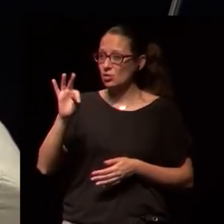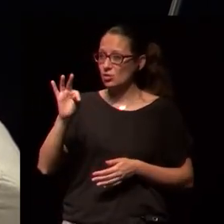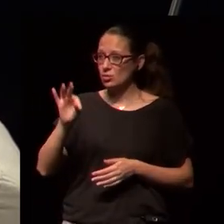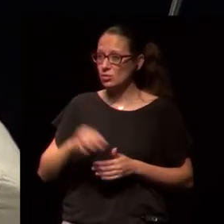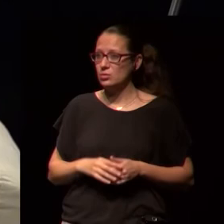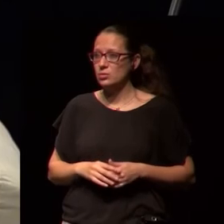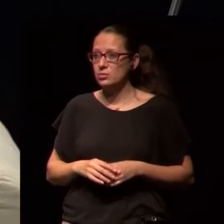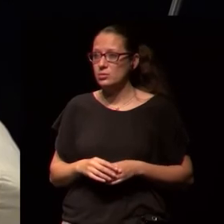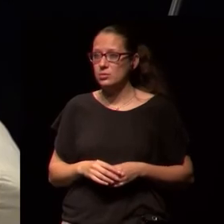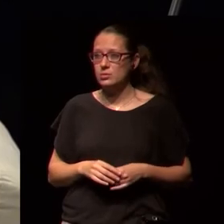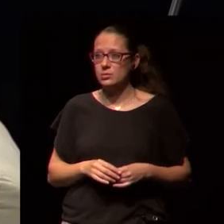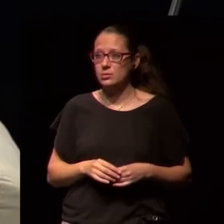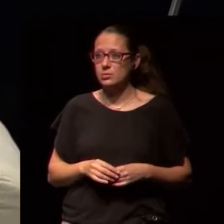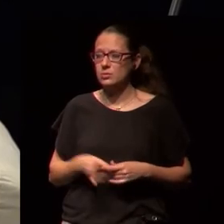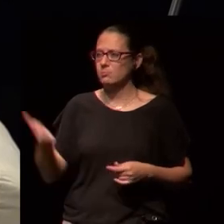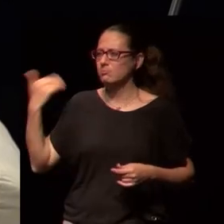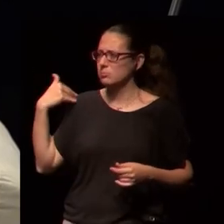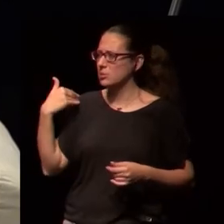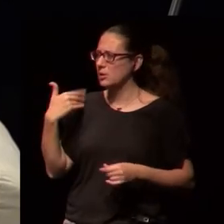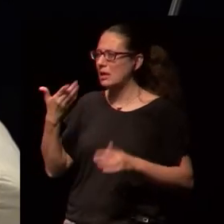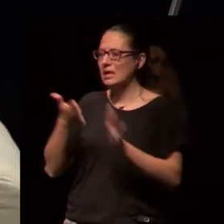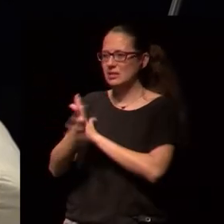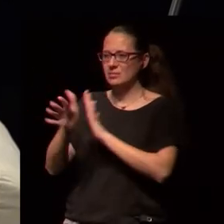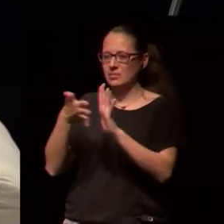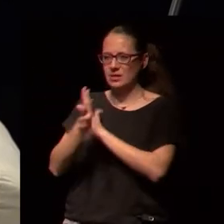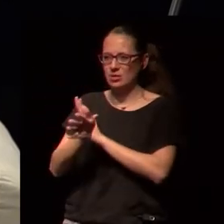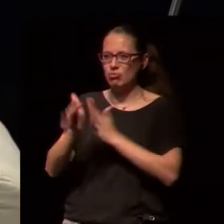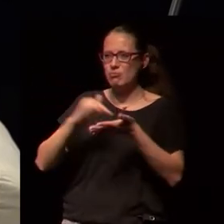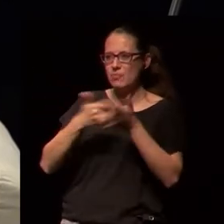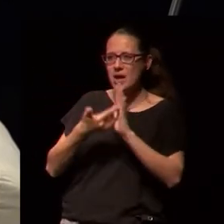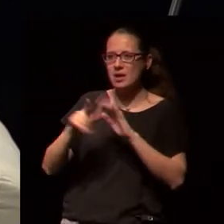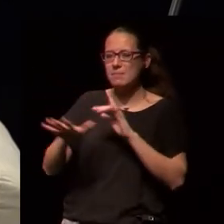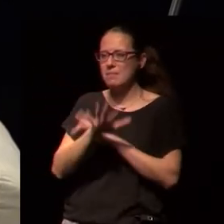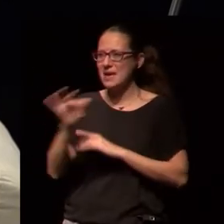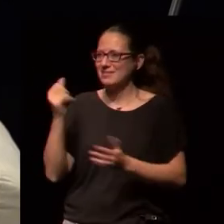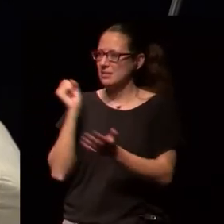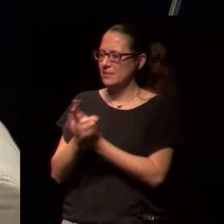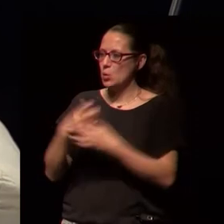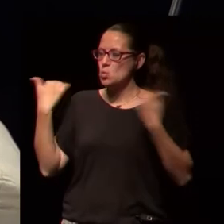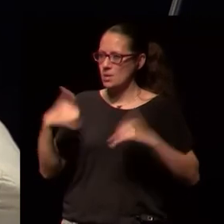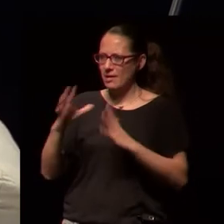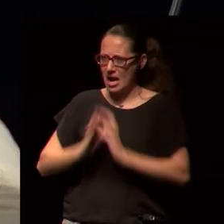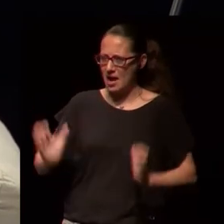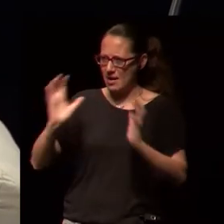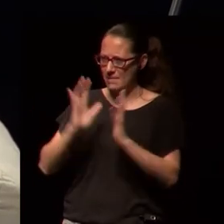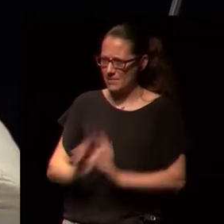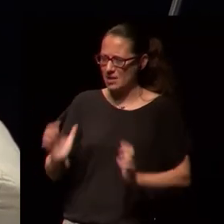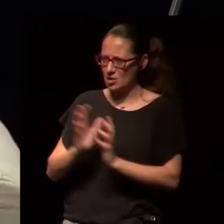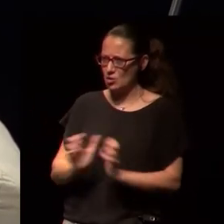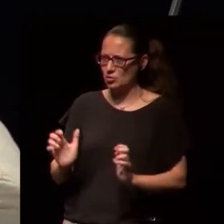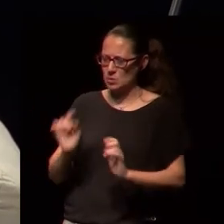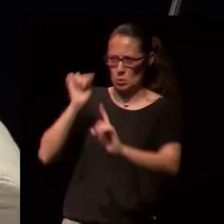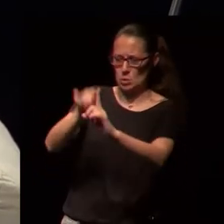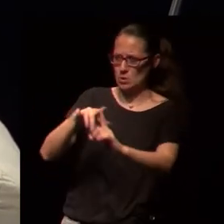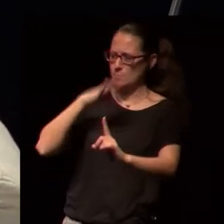Scott explicó un plan y un desafío ambicioso, ¿no? Para ver nuevas fuentes